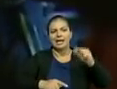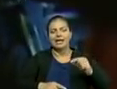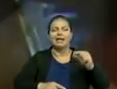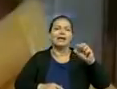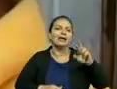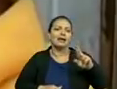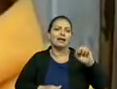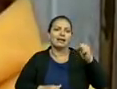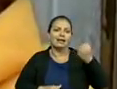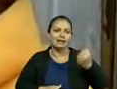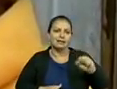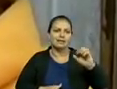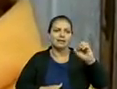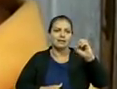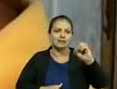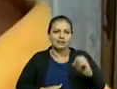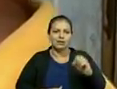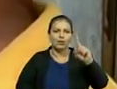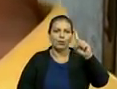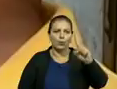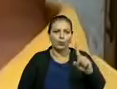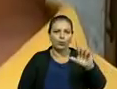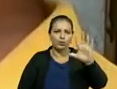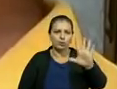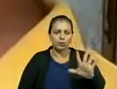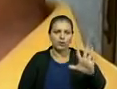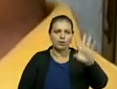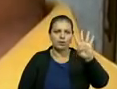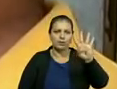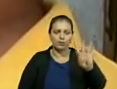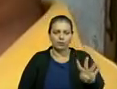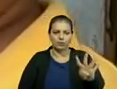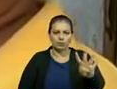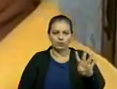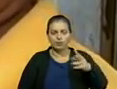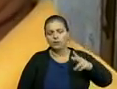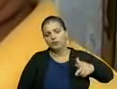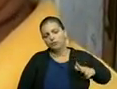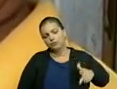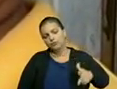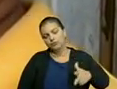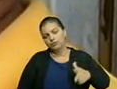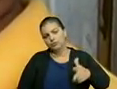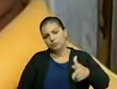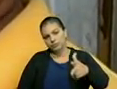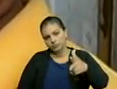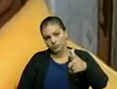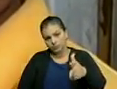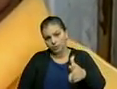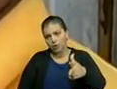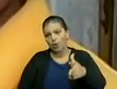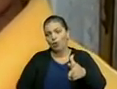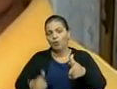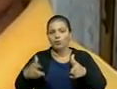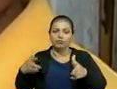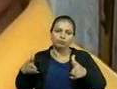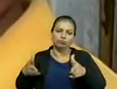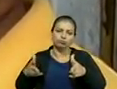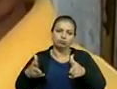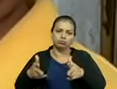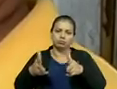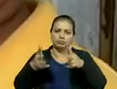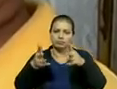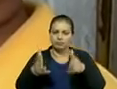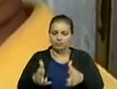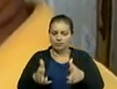0154. Se lo habían cogido ahí a la puerta aquí. El carro se vino rodando ahí, se ya. Ya no pudo, pero